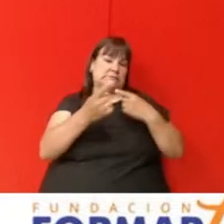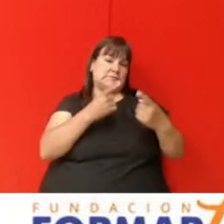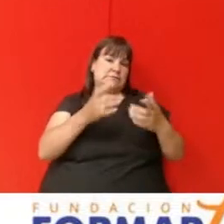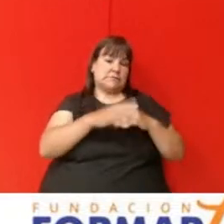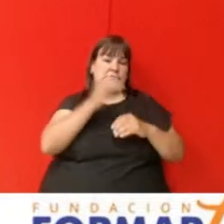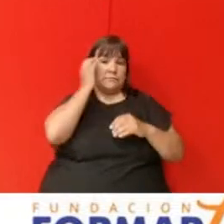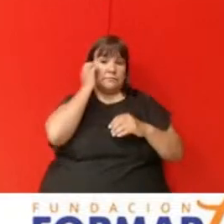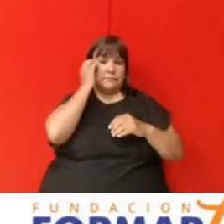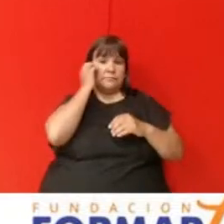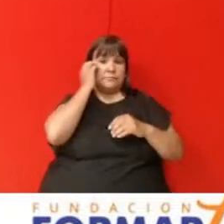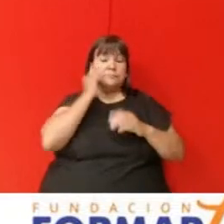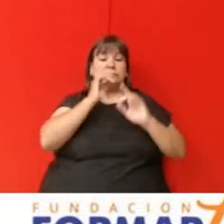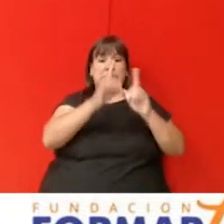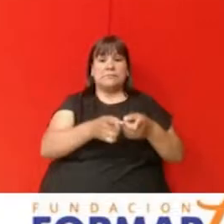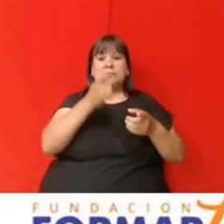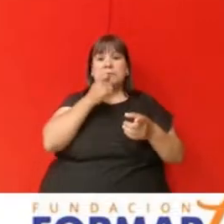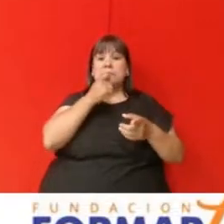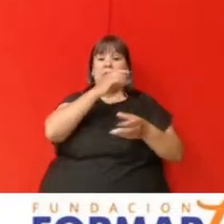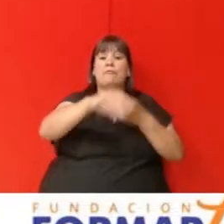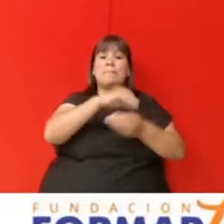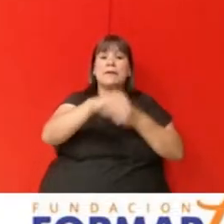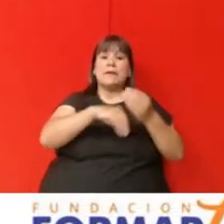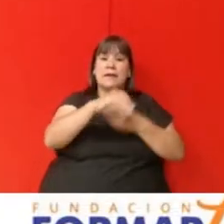Recopilo estudios, escucho a la familia.